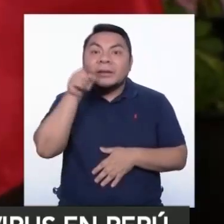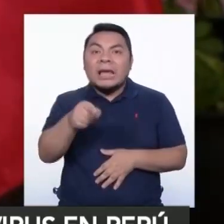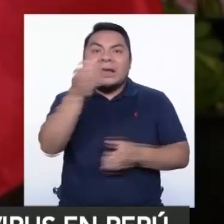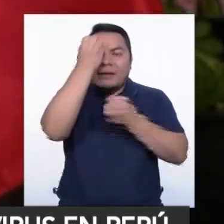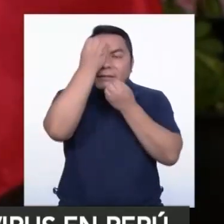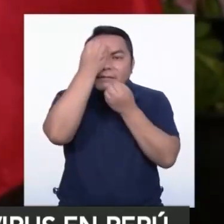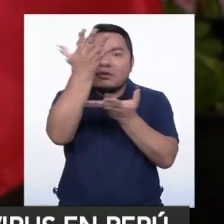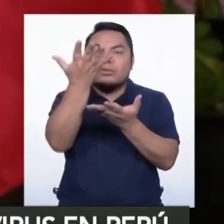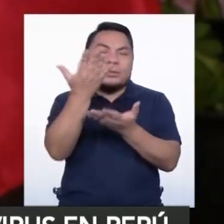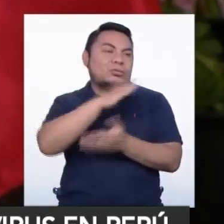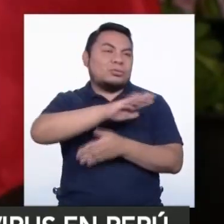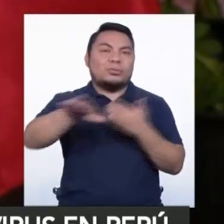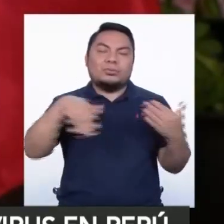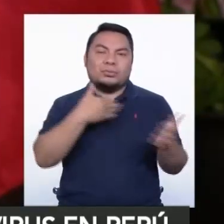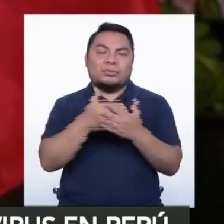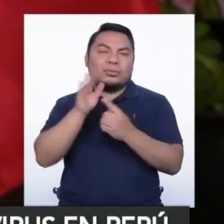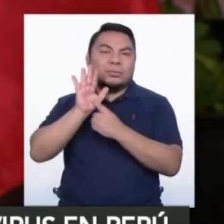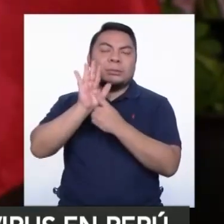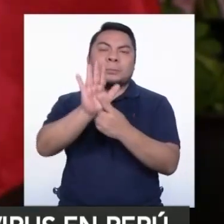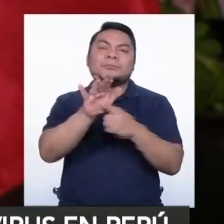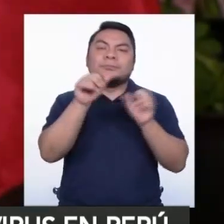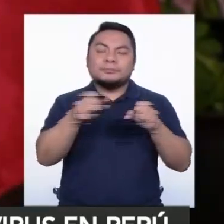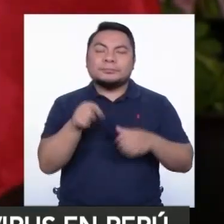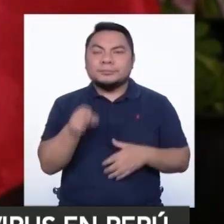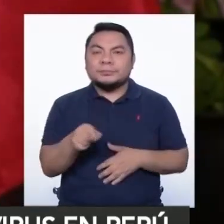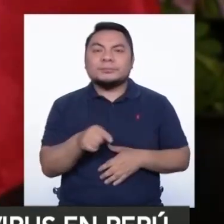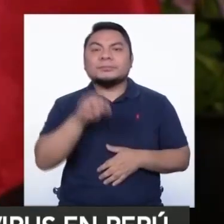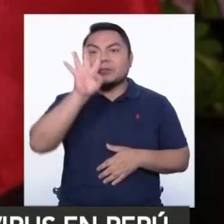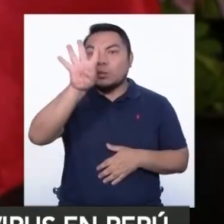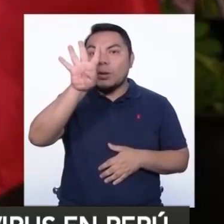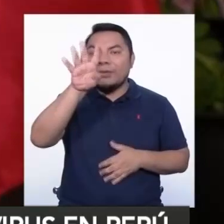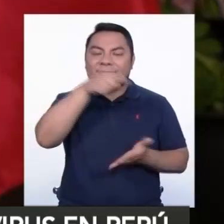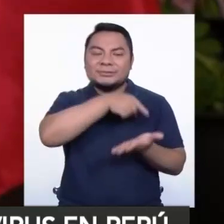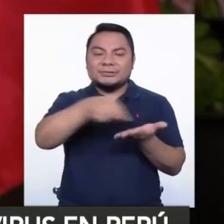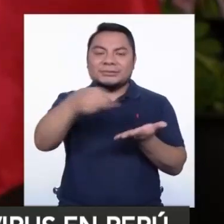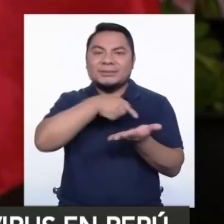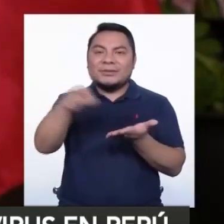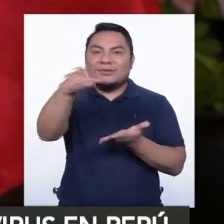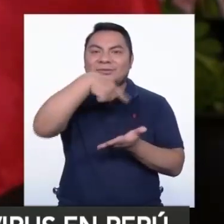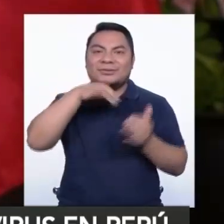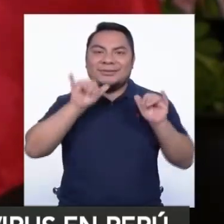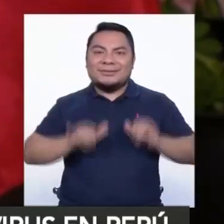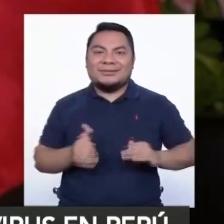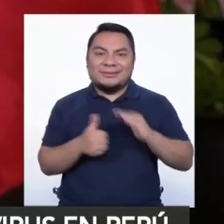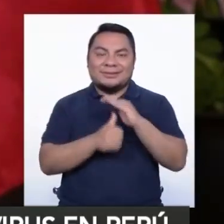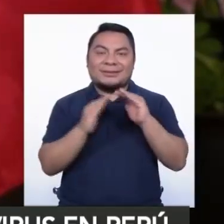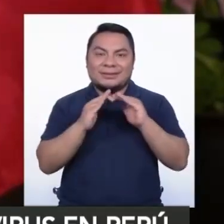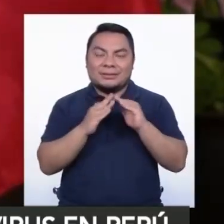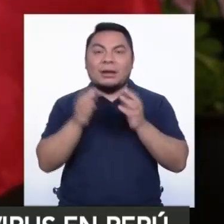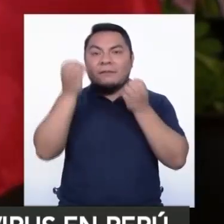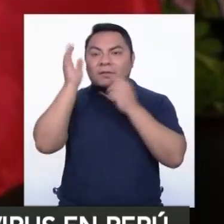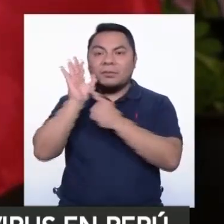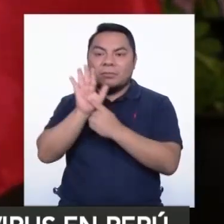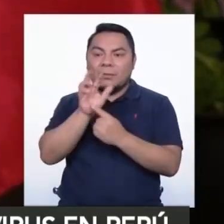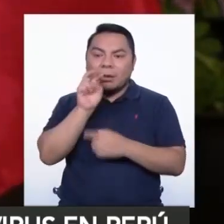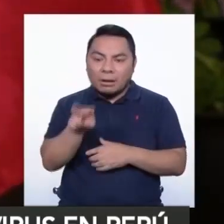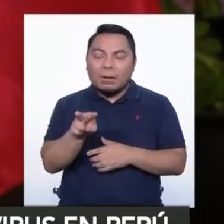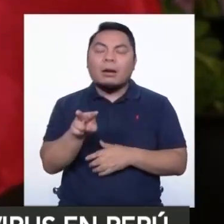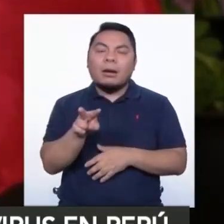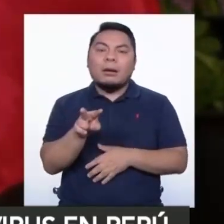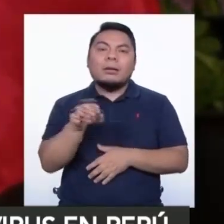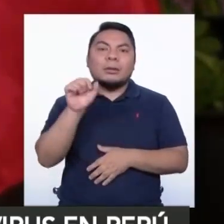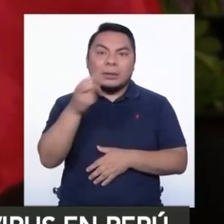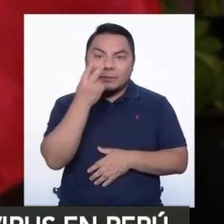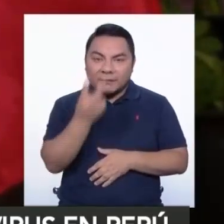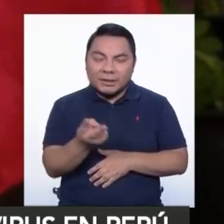de diagnóstico de estas 4 semanas de estado de emergencia que hemos tenido y que nos permite ver